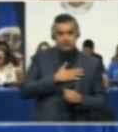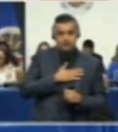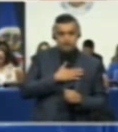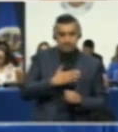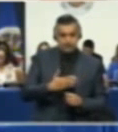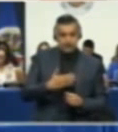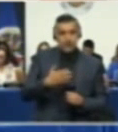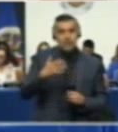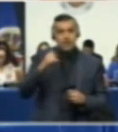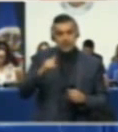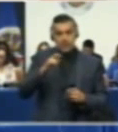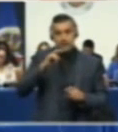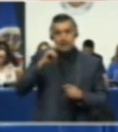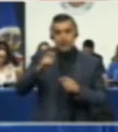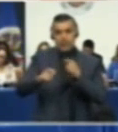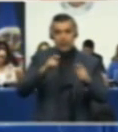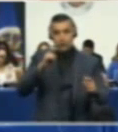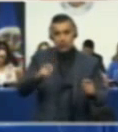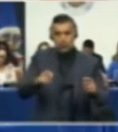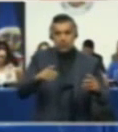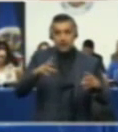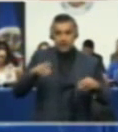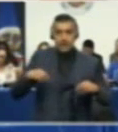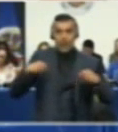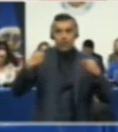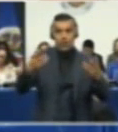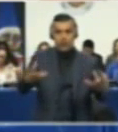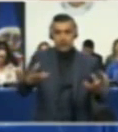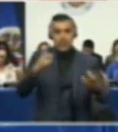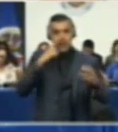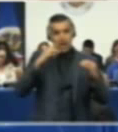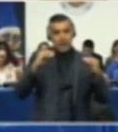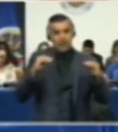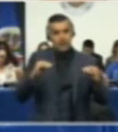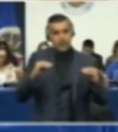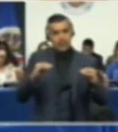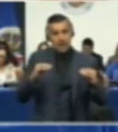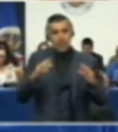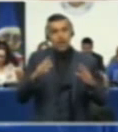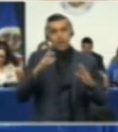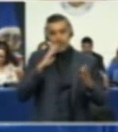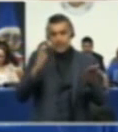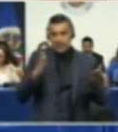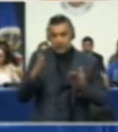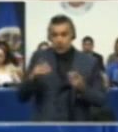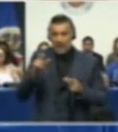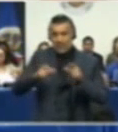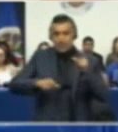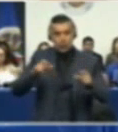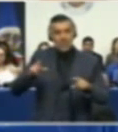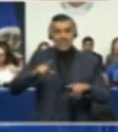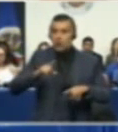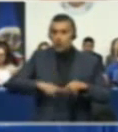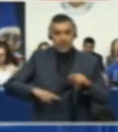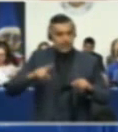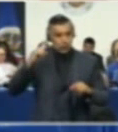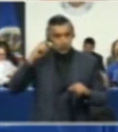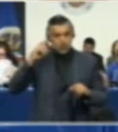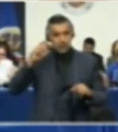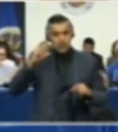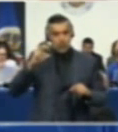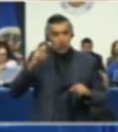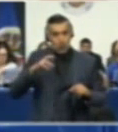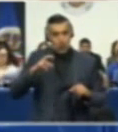derogaciones, que es otorgarle la capacidad de ejercicio al sordo-mudo, al ciego-sordo y al ciego-mudo, a fin de que pueda